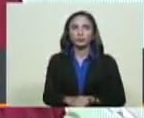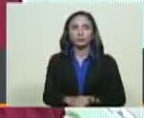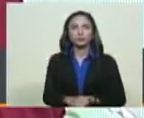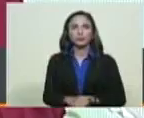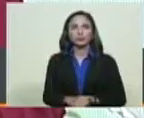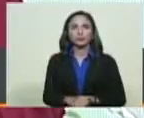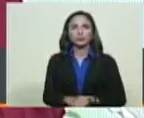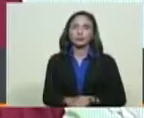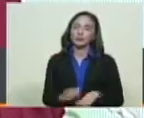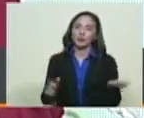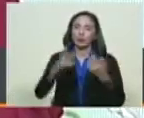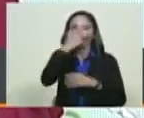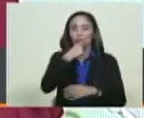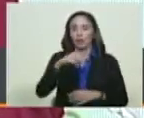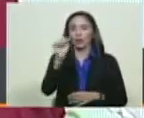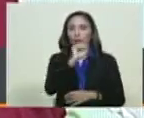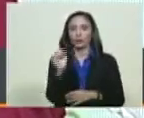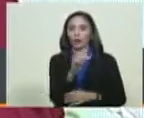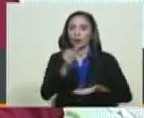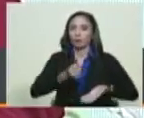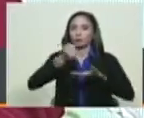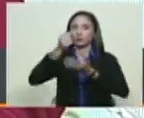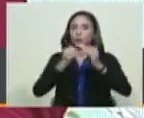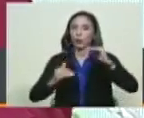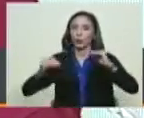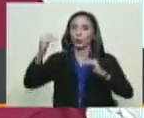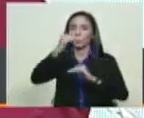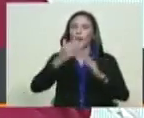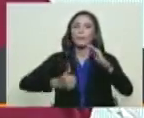del bolívar soberano repotenciado